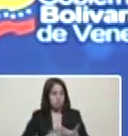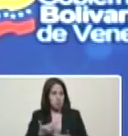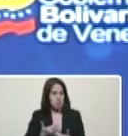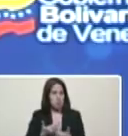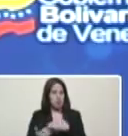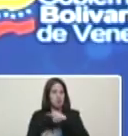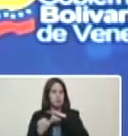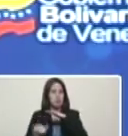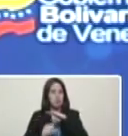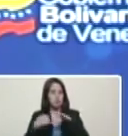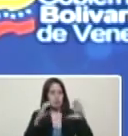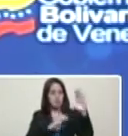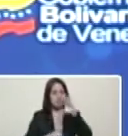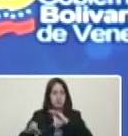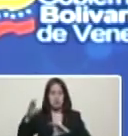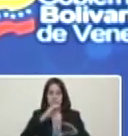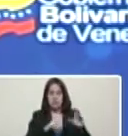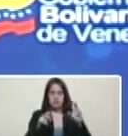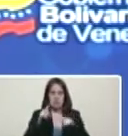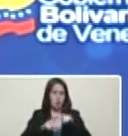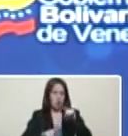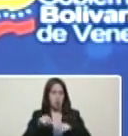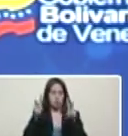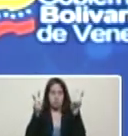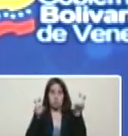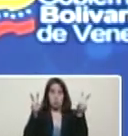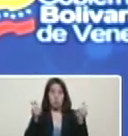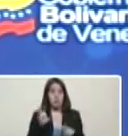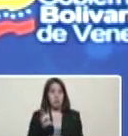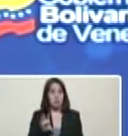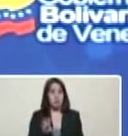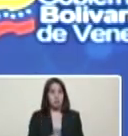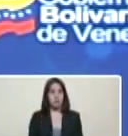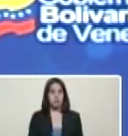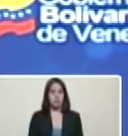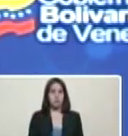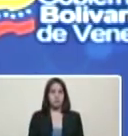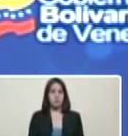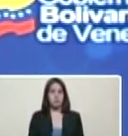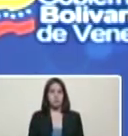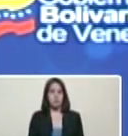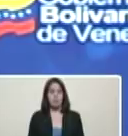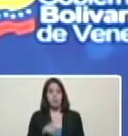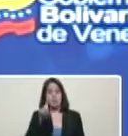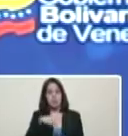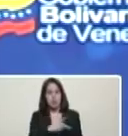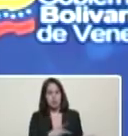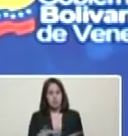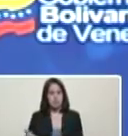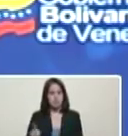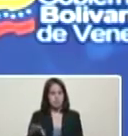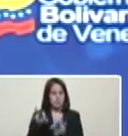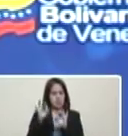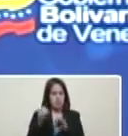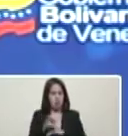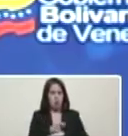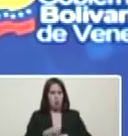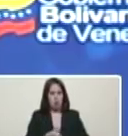ciencia, tecnología e innovación del país. Igualmente se encuentra invitado especial el